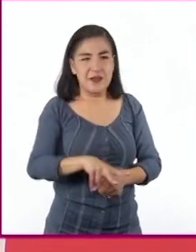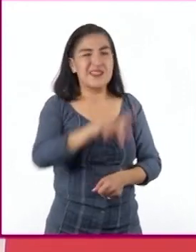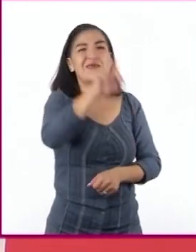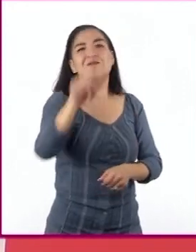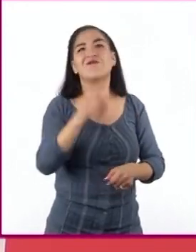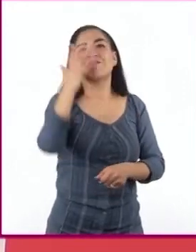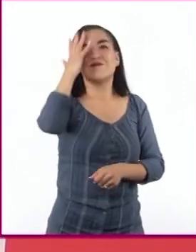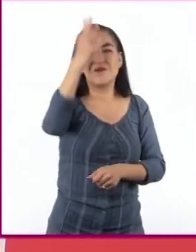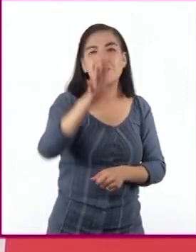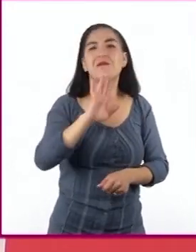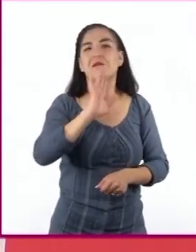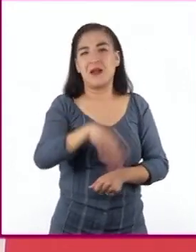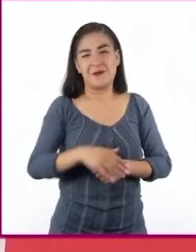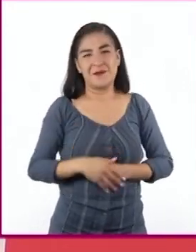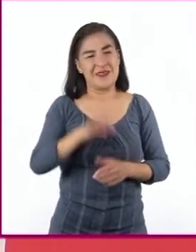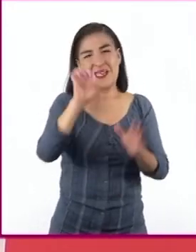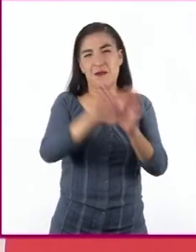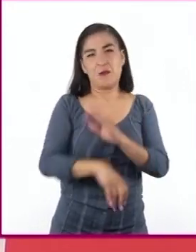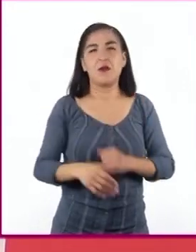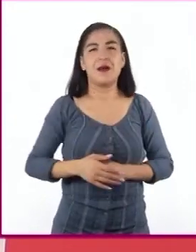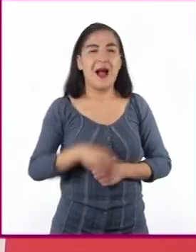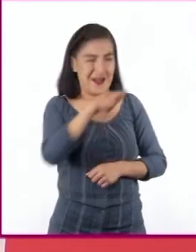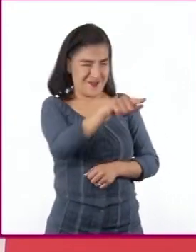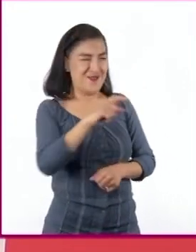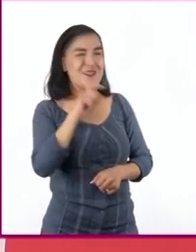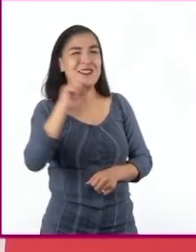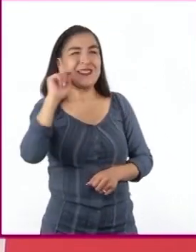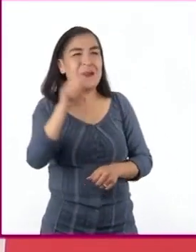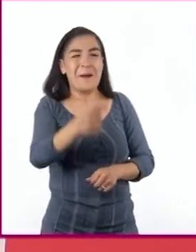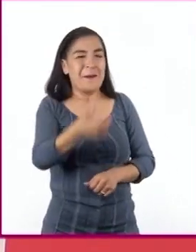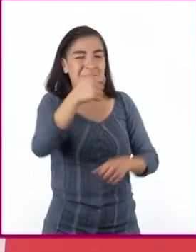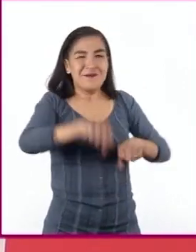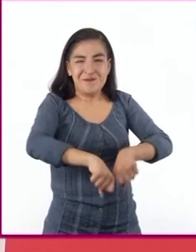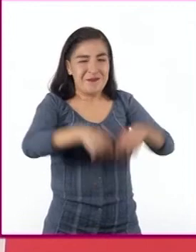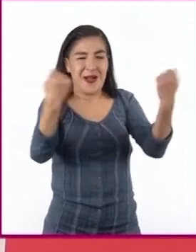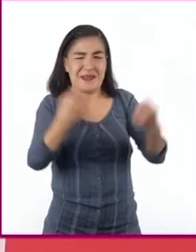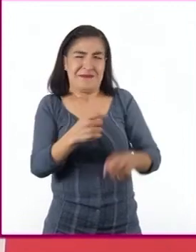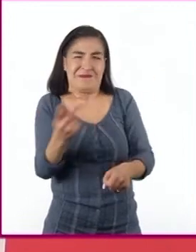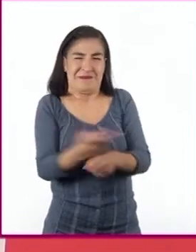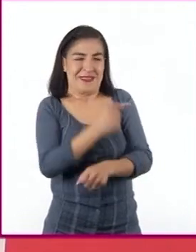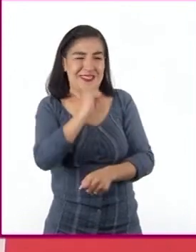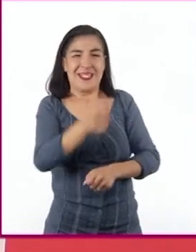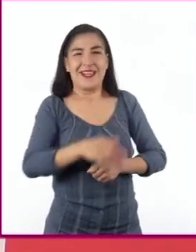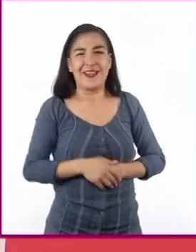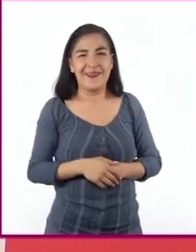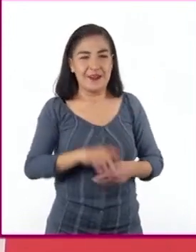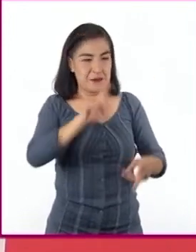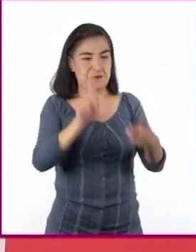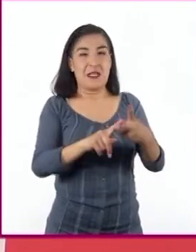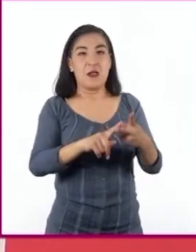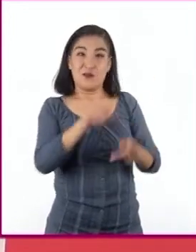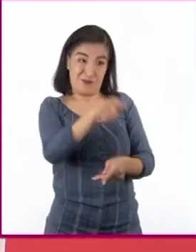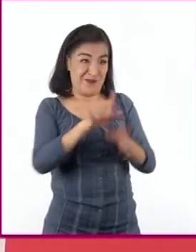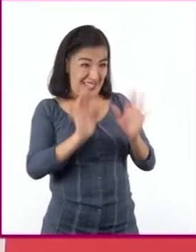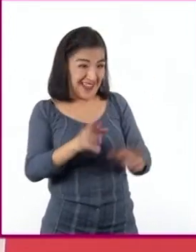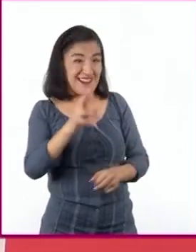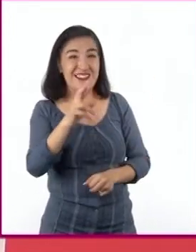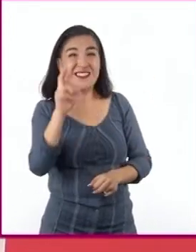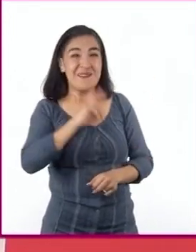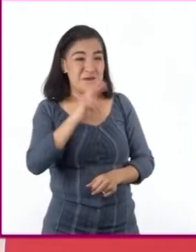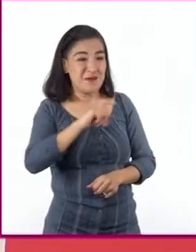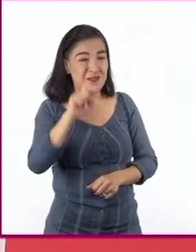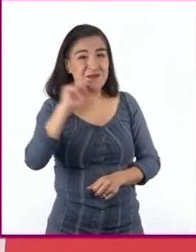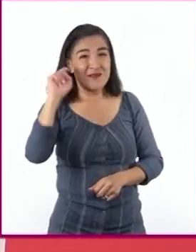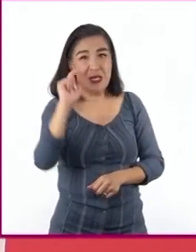como, la primera vez no pasa nada, o ya debes tener relaciones sexuales porque tú eres